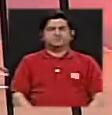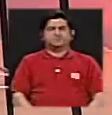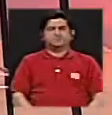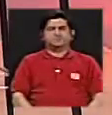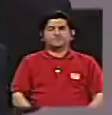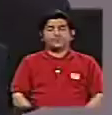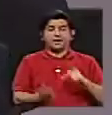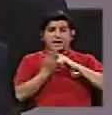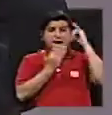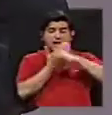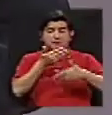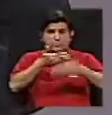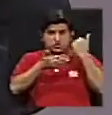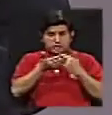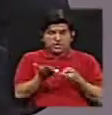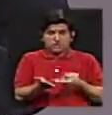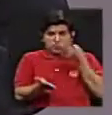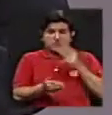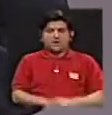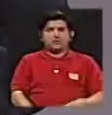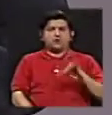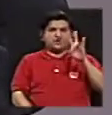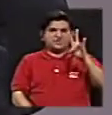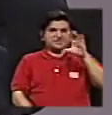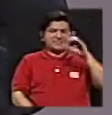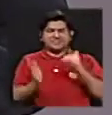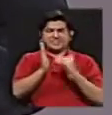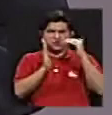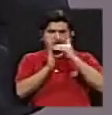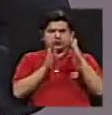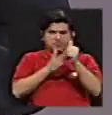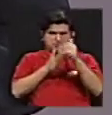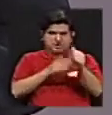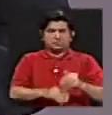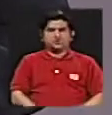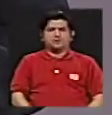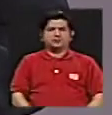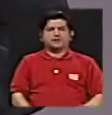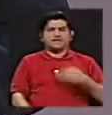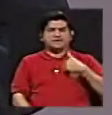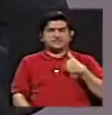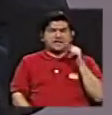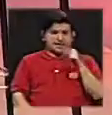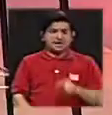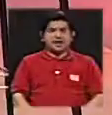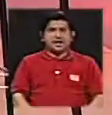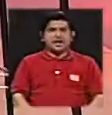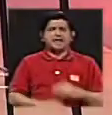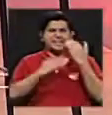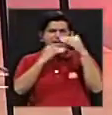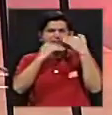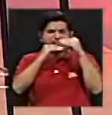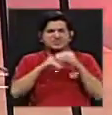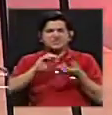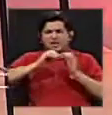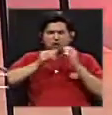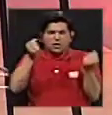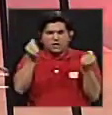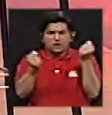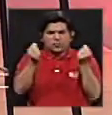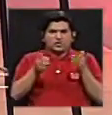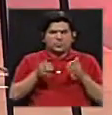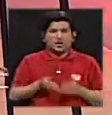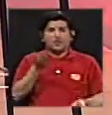Es decir, el proyecto anterior iba a costar unos 700 millones de dólares, sí, con una capacidad bastante limitada. Uh-huh. Se había dicho incluso que